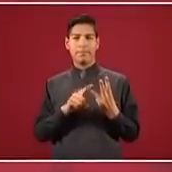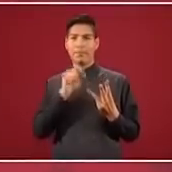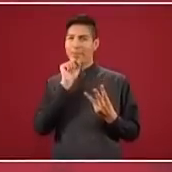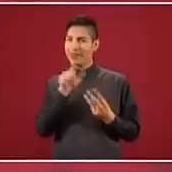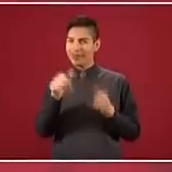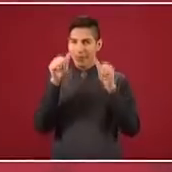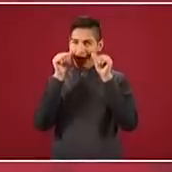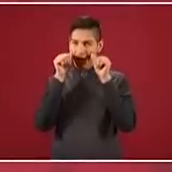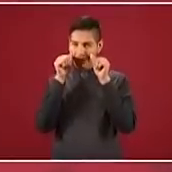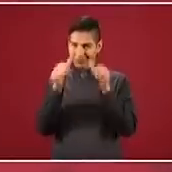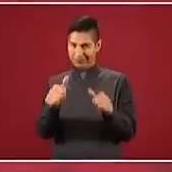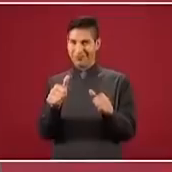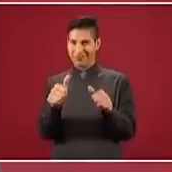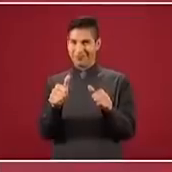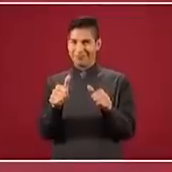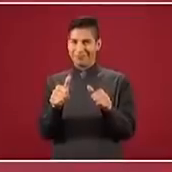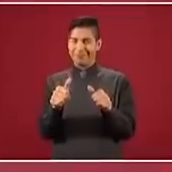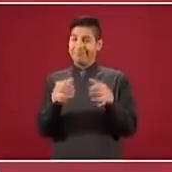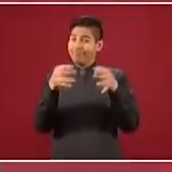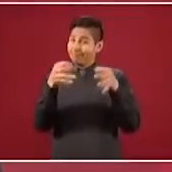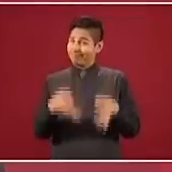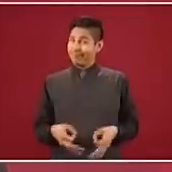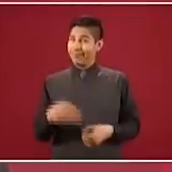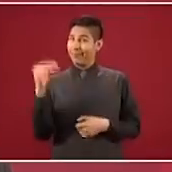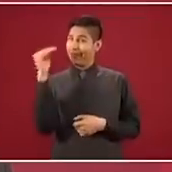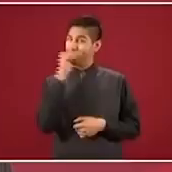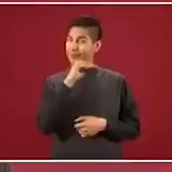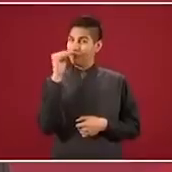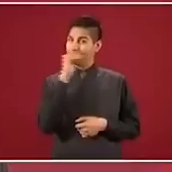atención de calidad gratuita